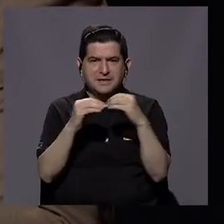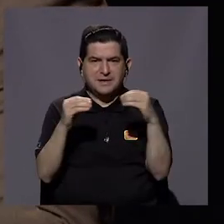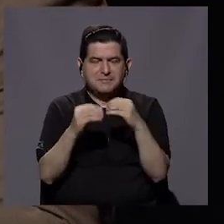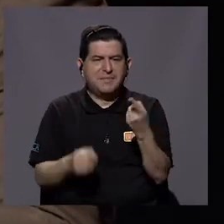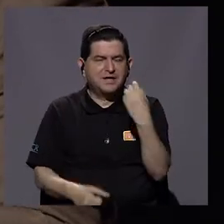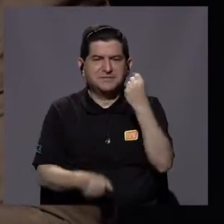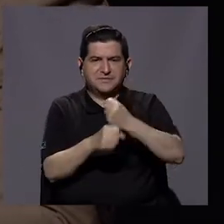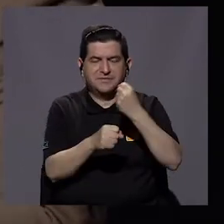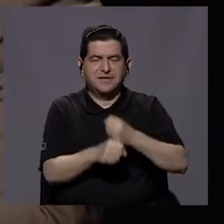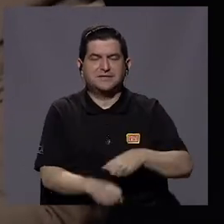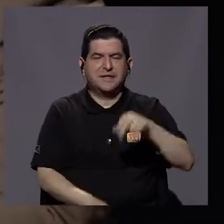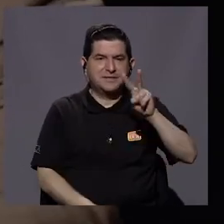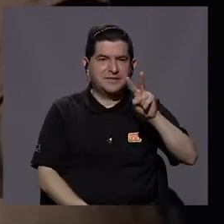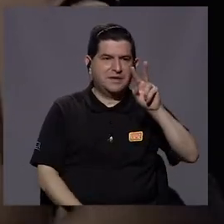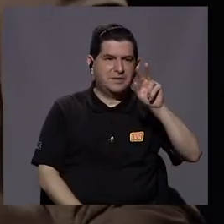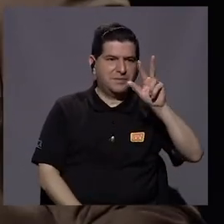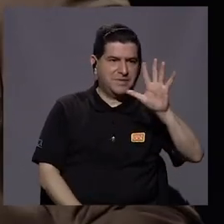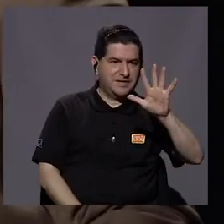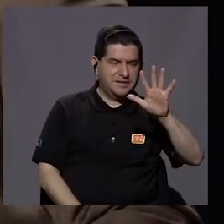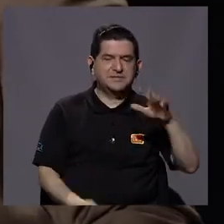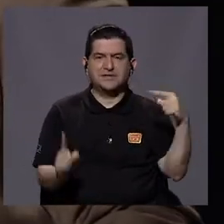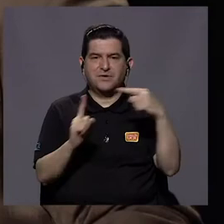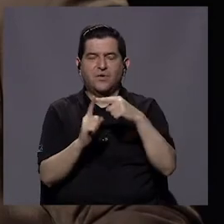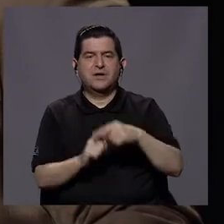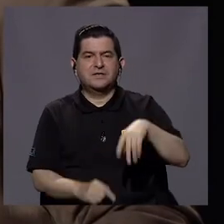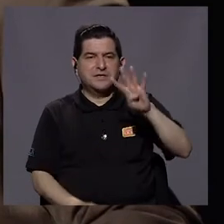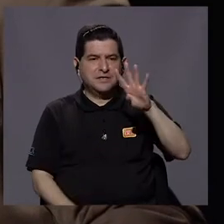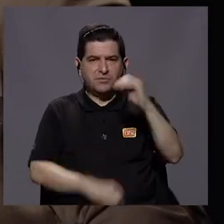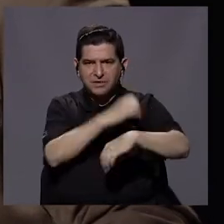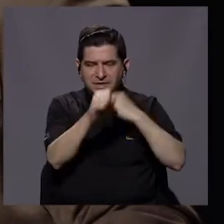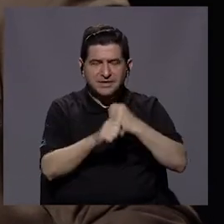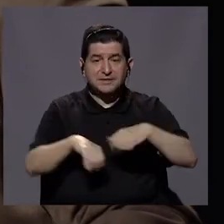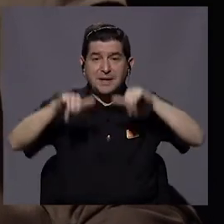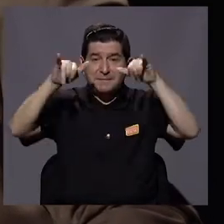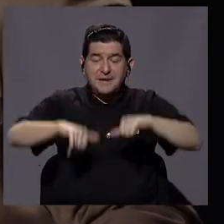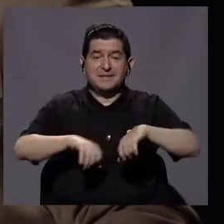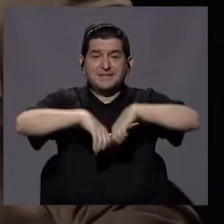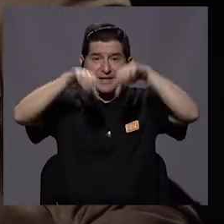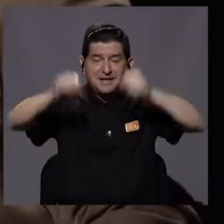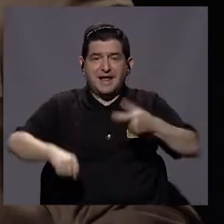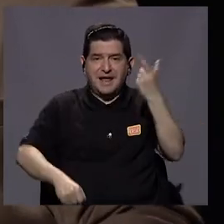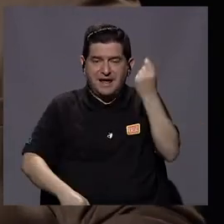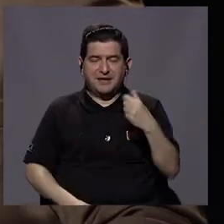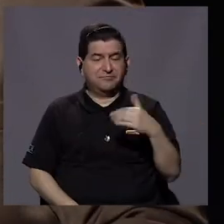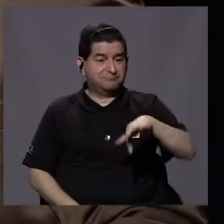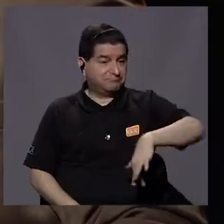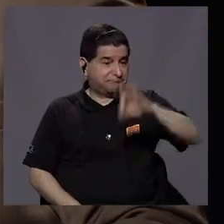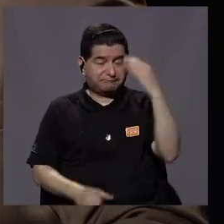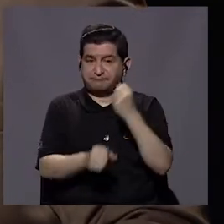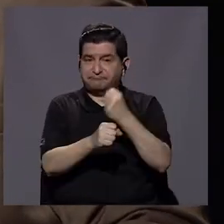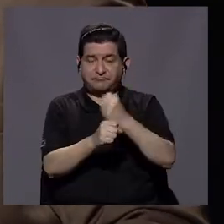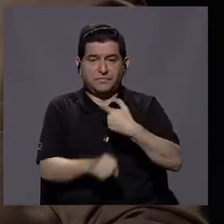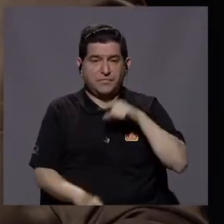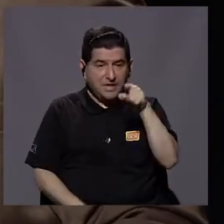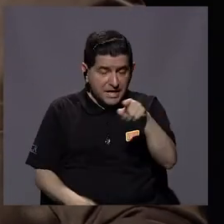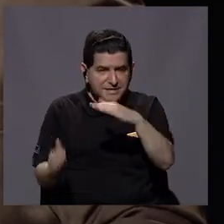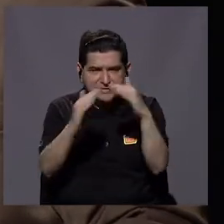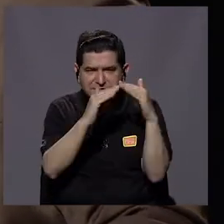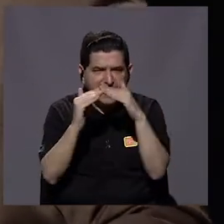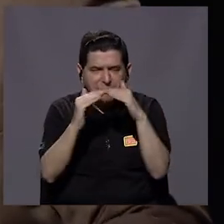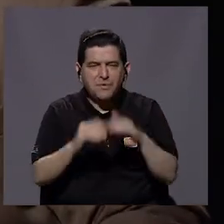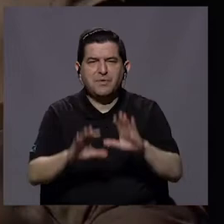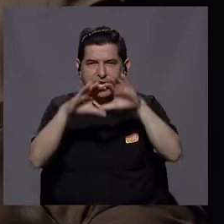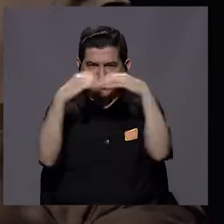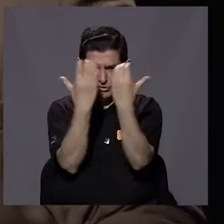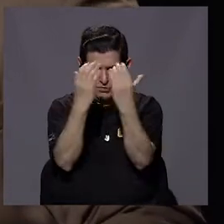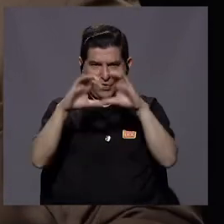desempleo son las de 25 a 35, 40 años, es decir, las que sostienen el régimen de pensiones, no encuentran trabajo. Y particularmente si uno caracteriza a esa población,